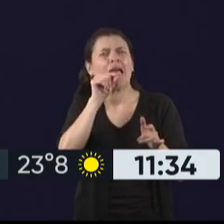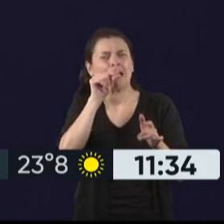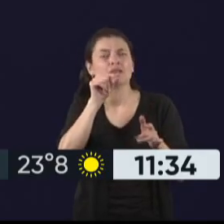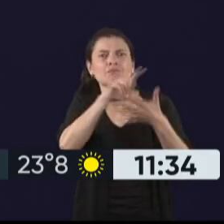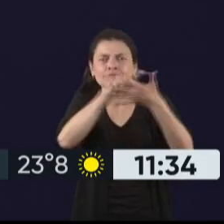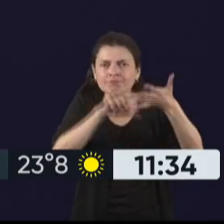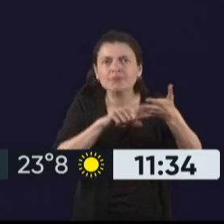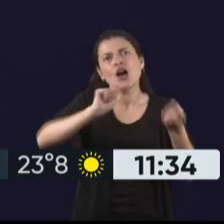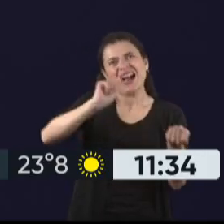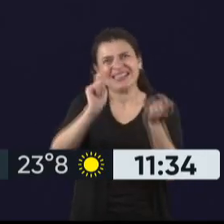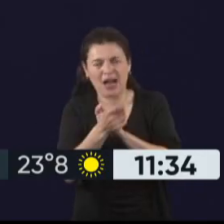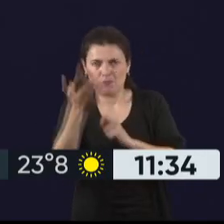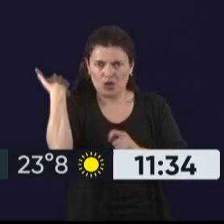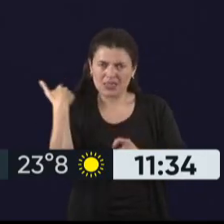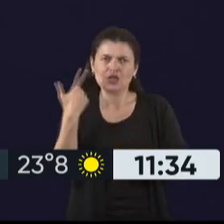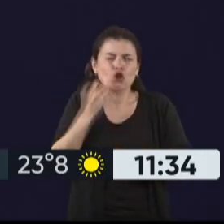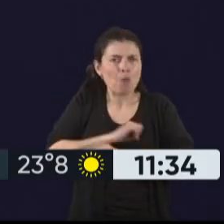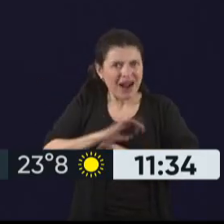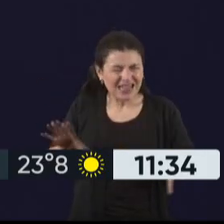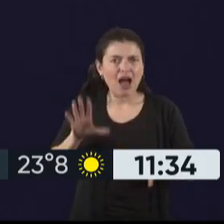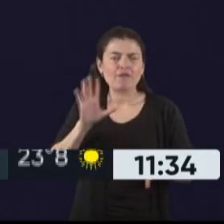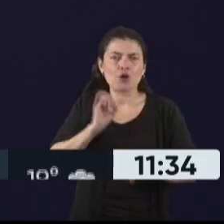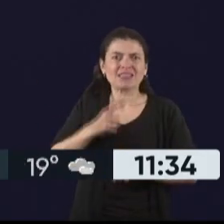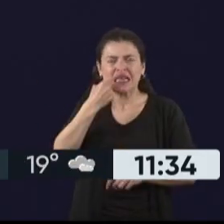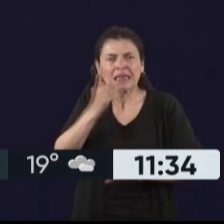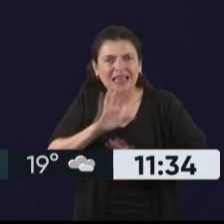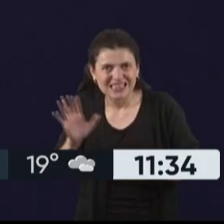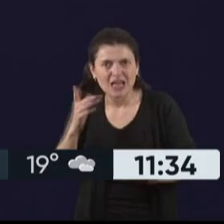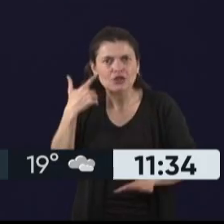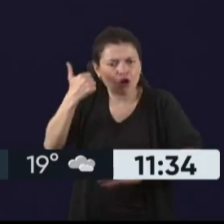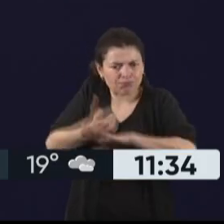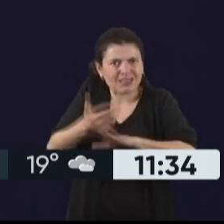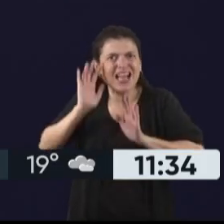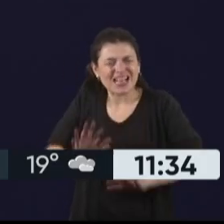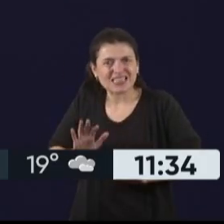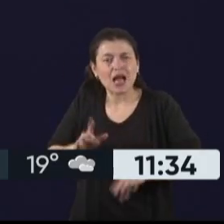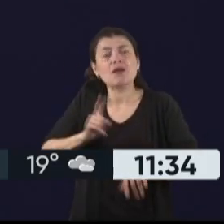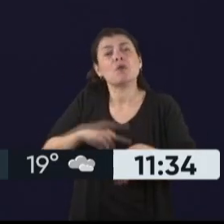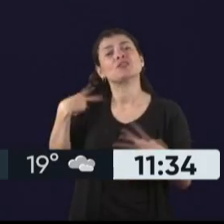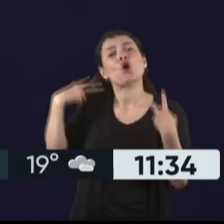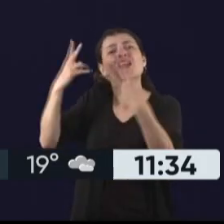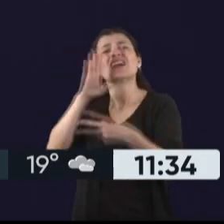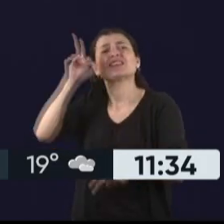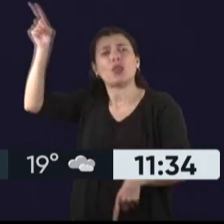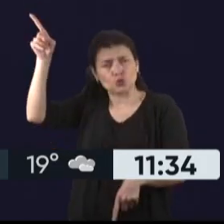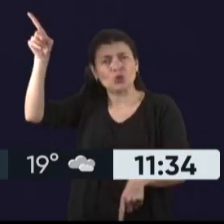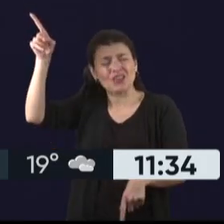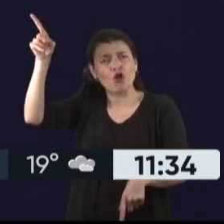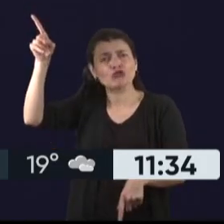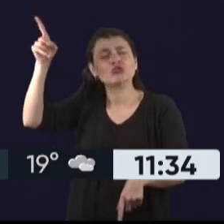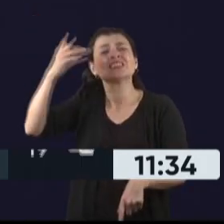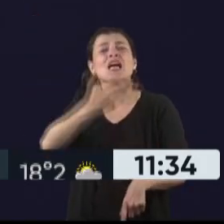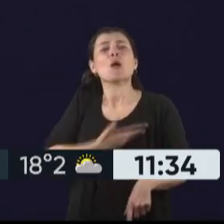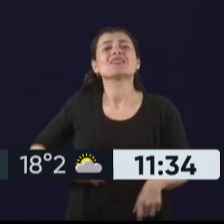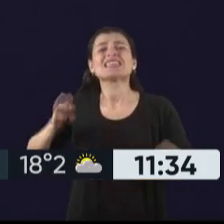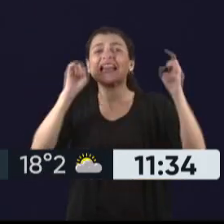escuché decir en vivo y en directo fue lo que pasó en la gala del viaje a Nueva York, donde él entrega el premio al presidente